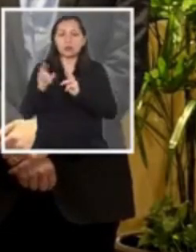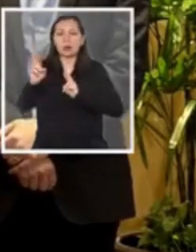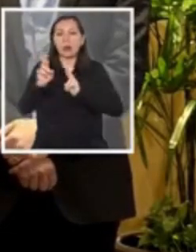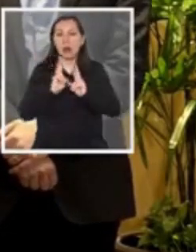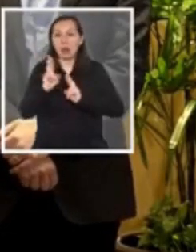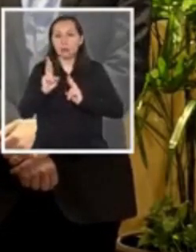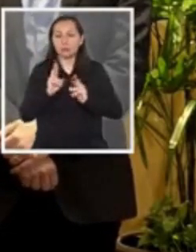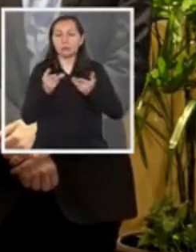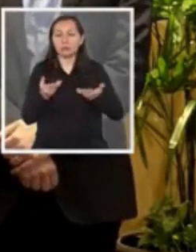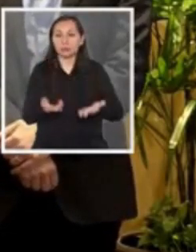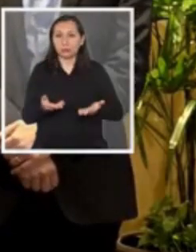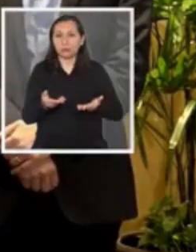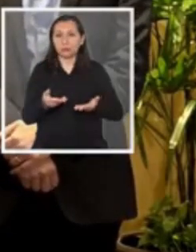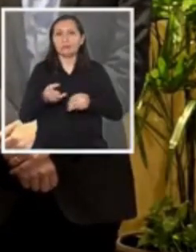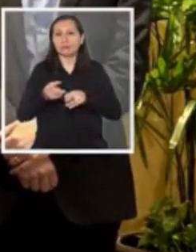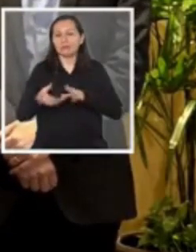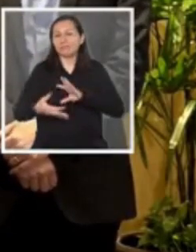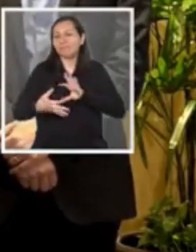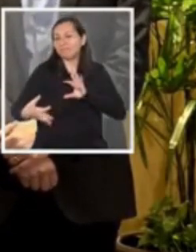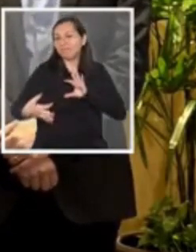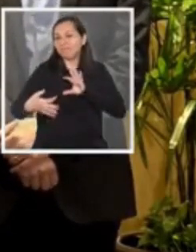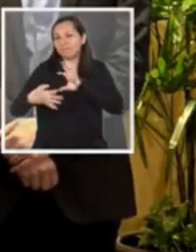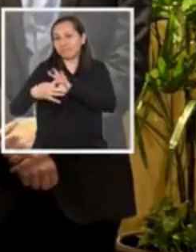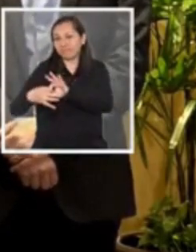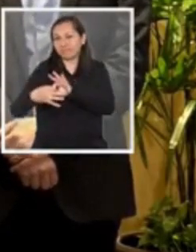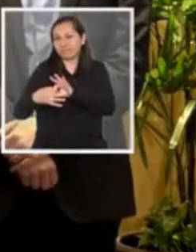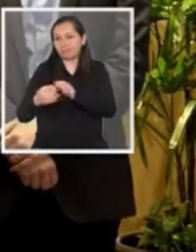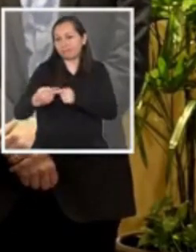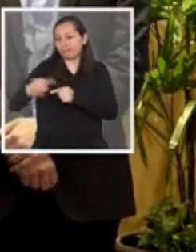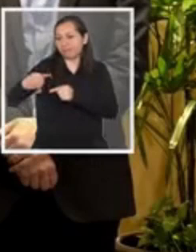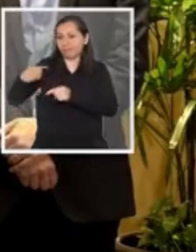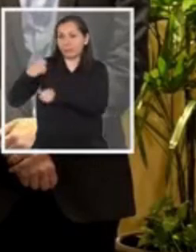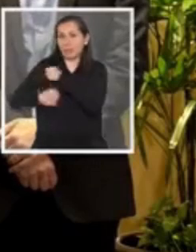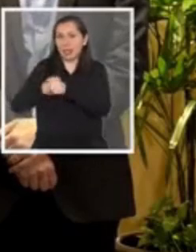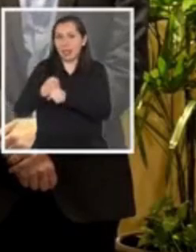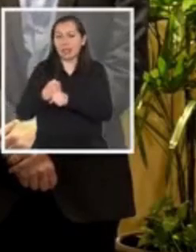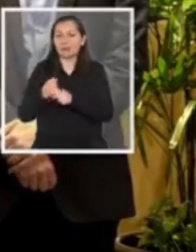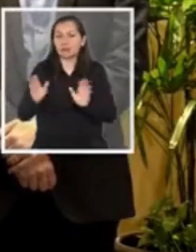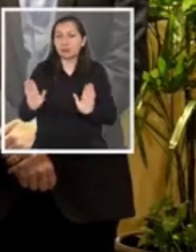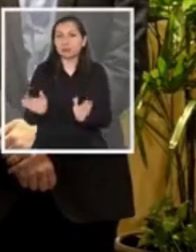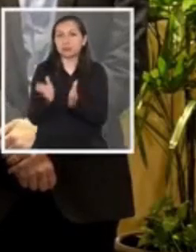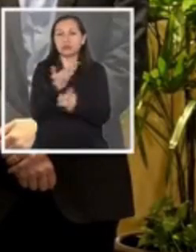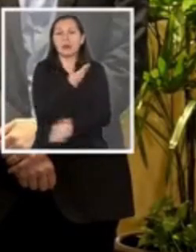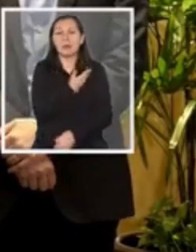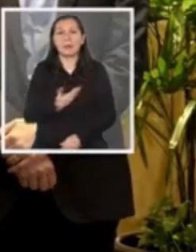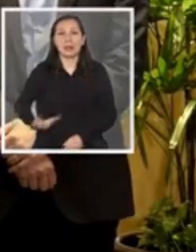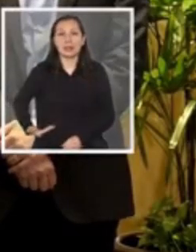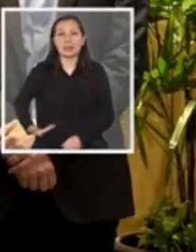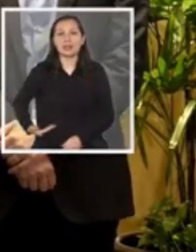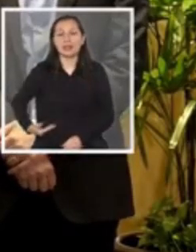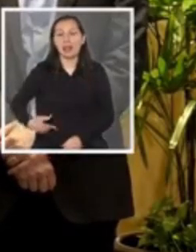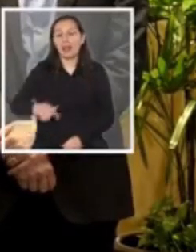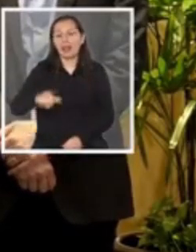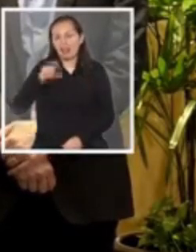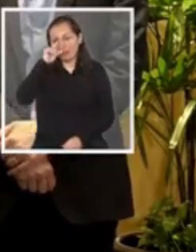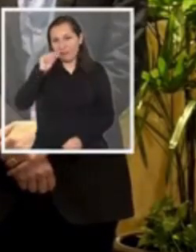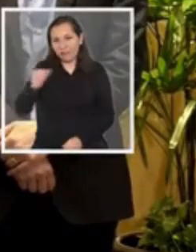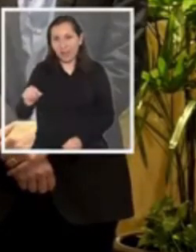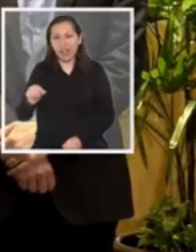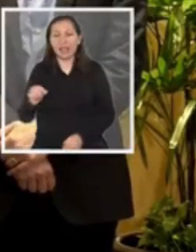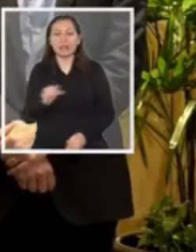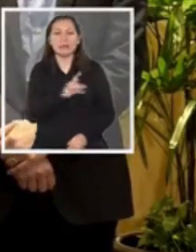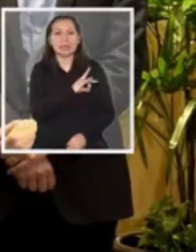relación que se ha ido estrechando en las últimas décadas desde el impulso que le dio el presidente Frei Ruiz Tagle entre